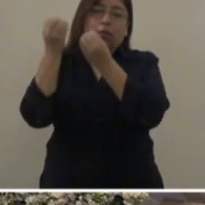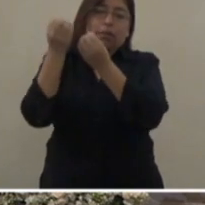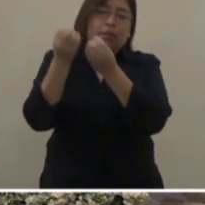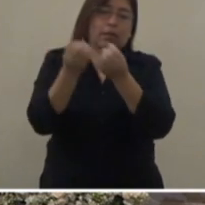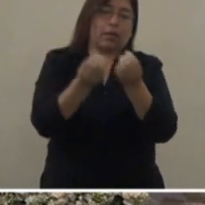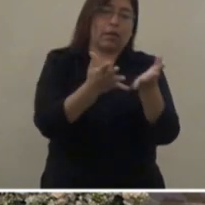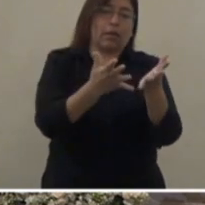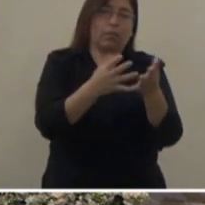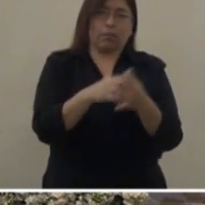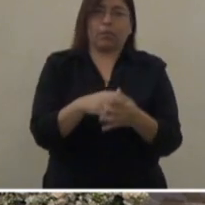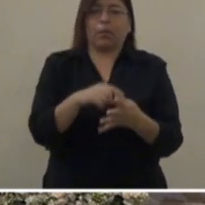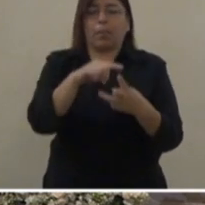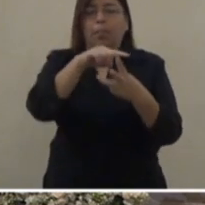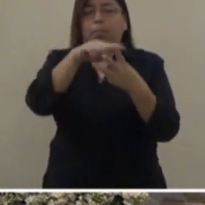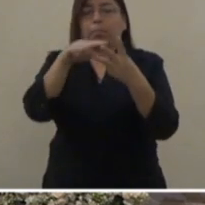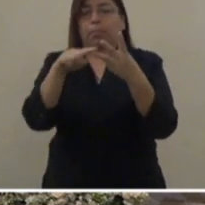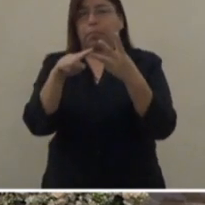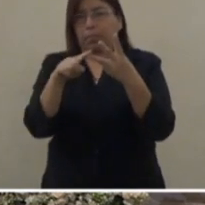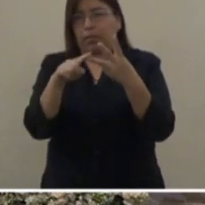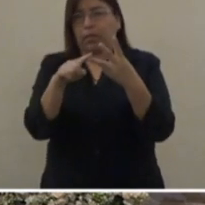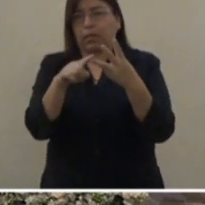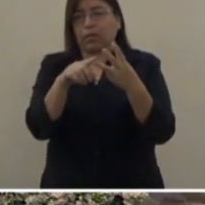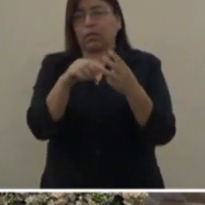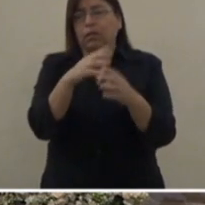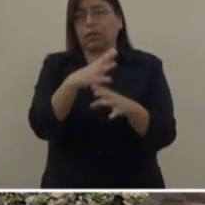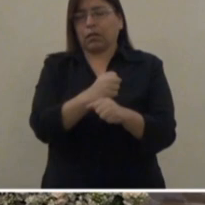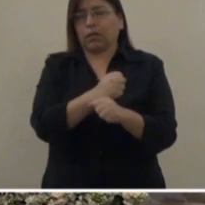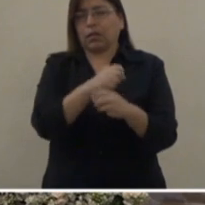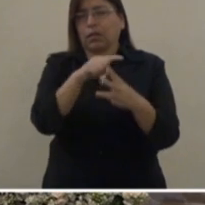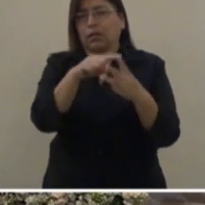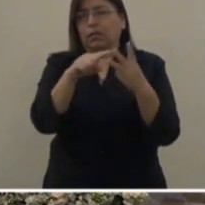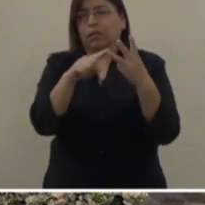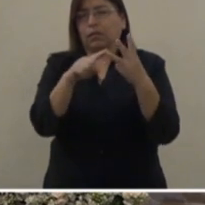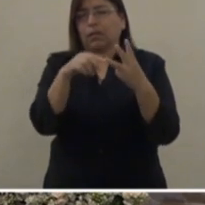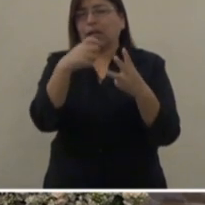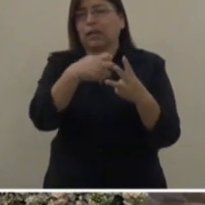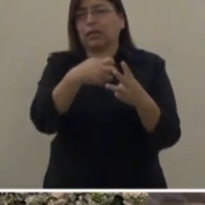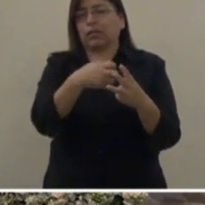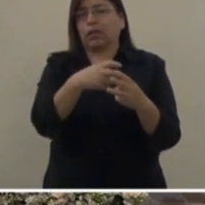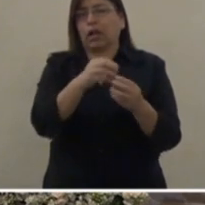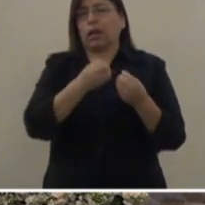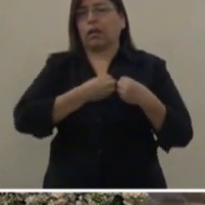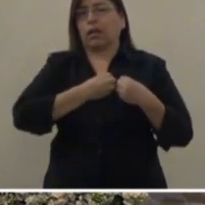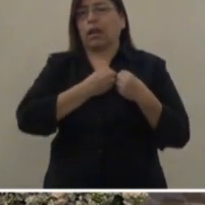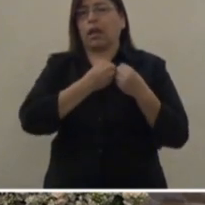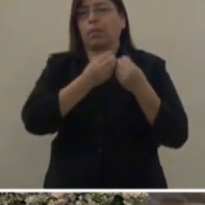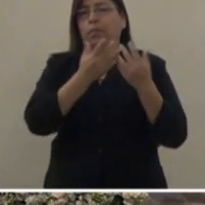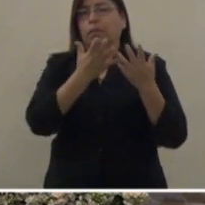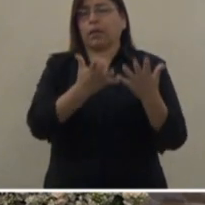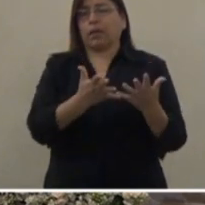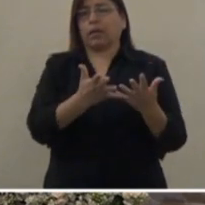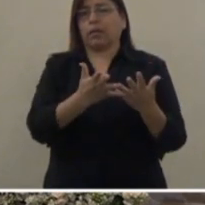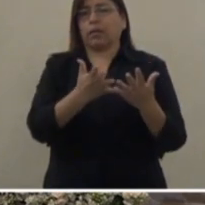claro en qué consiste la misericordia del